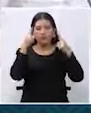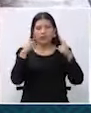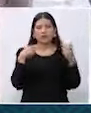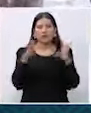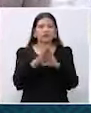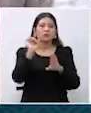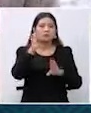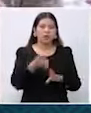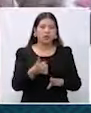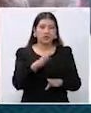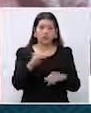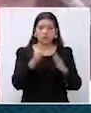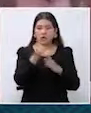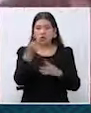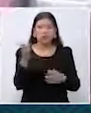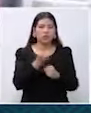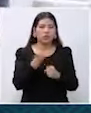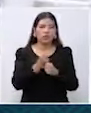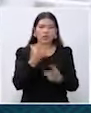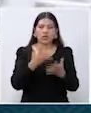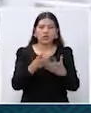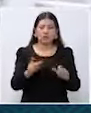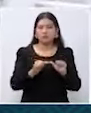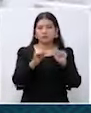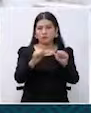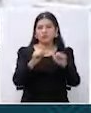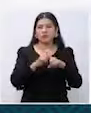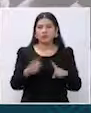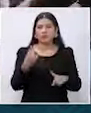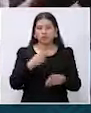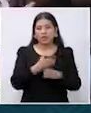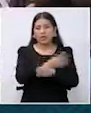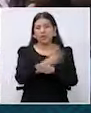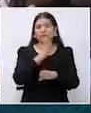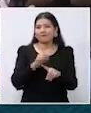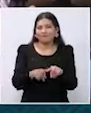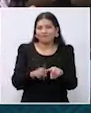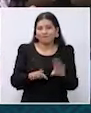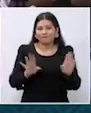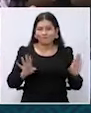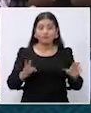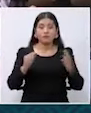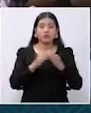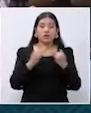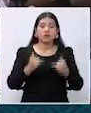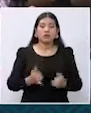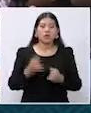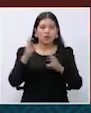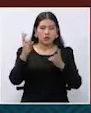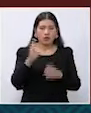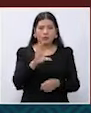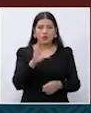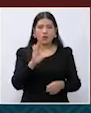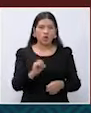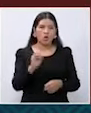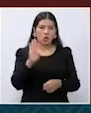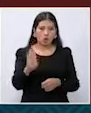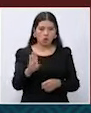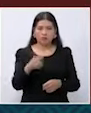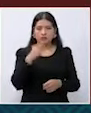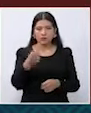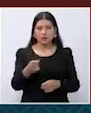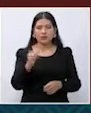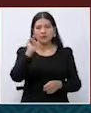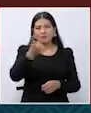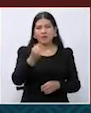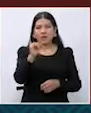mesa, si no todavía queda algún trabajo pendiente, pero no me puedo adelantar. Con estas declaraciones, el ejecutivo de la Central Obrera Boliviana manifestó que este